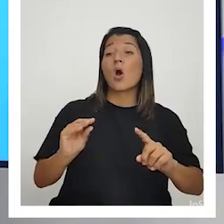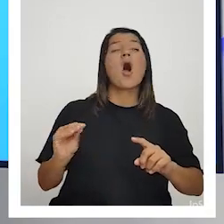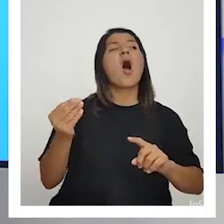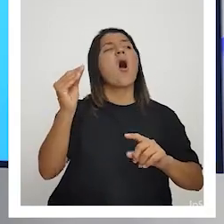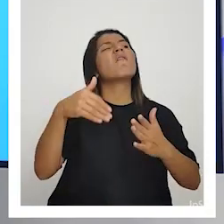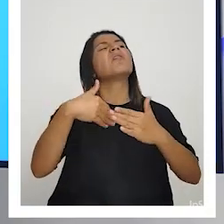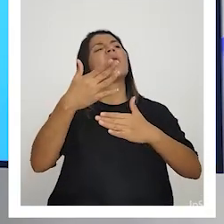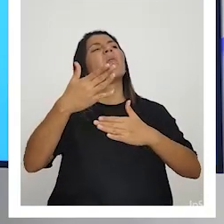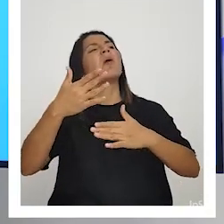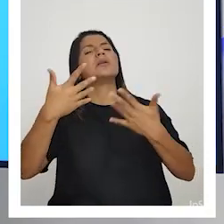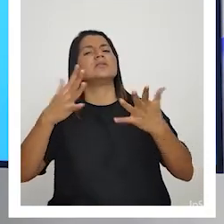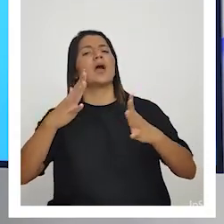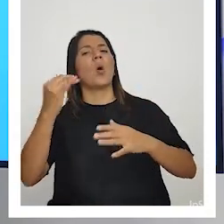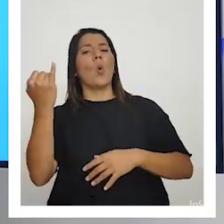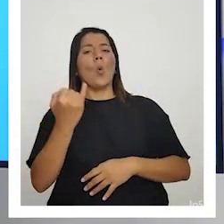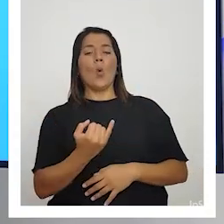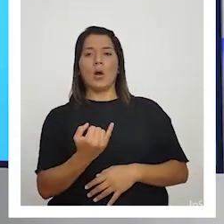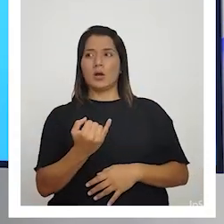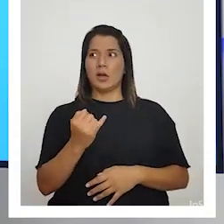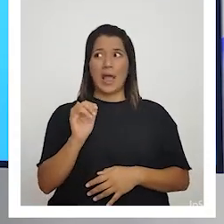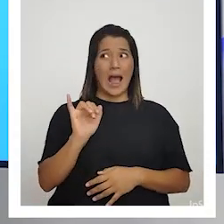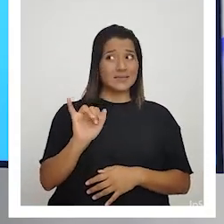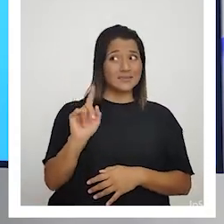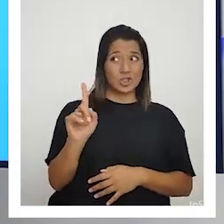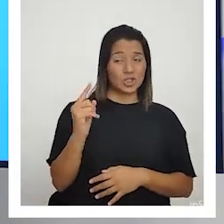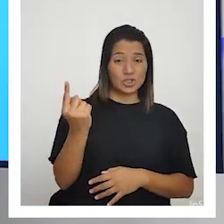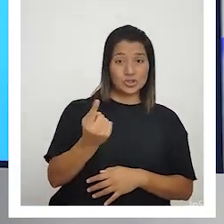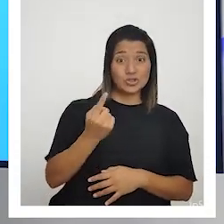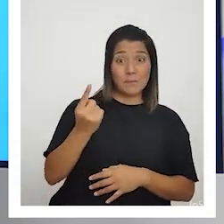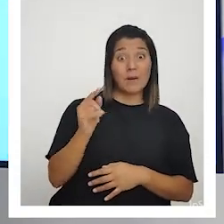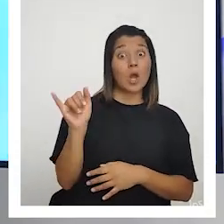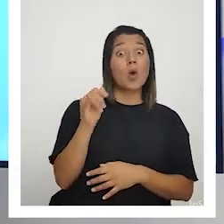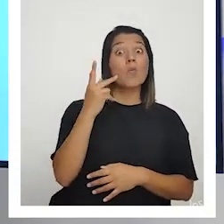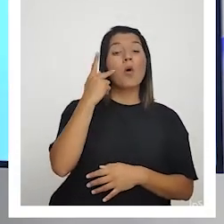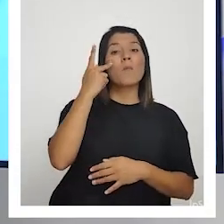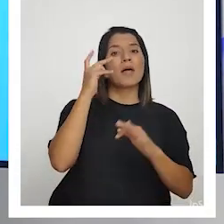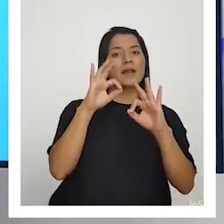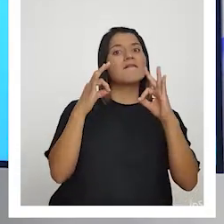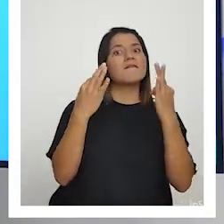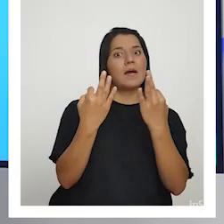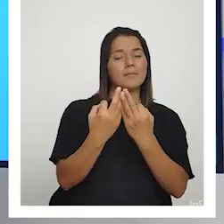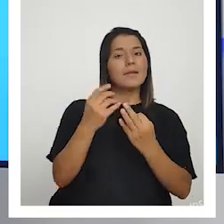adelgazar. No pasa así en todos los casos, y como padres de familia debemos estar conscientes de darle ese